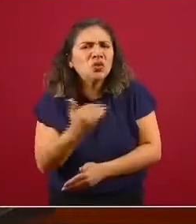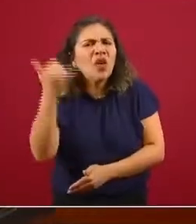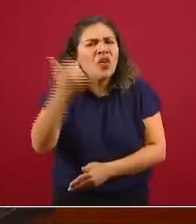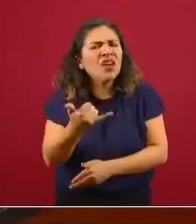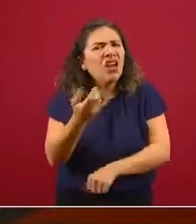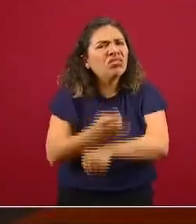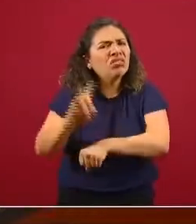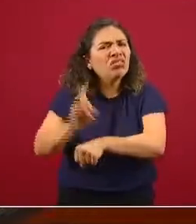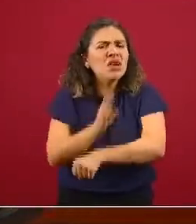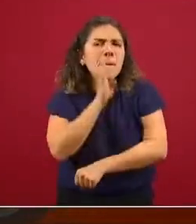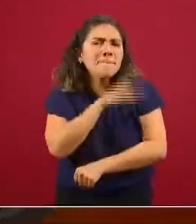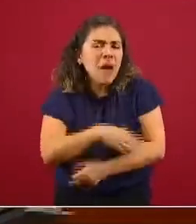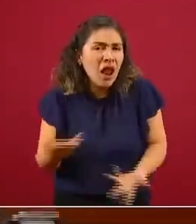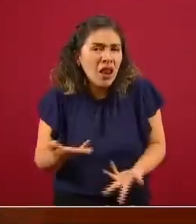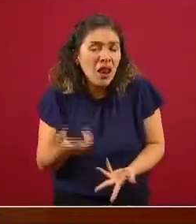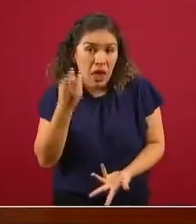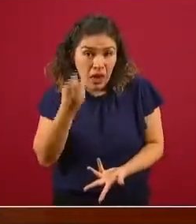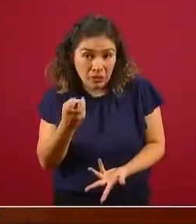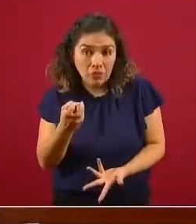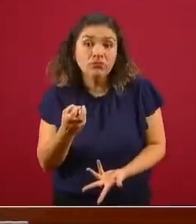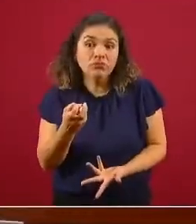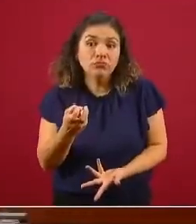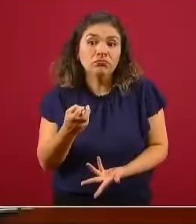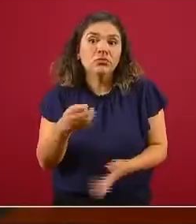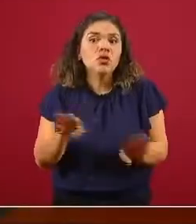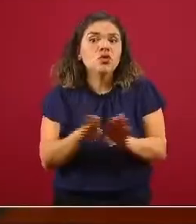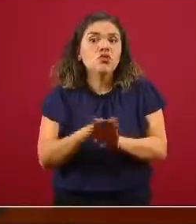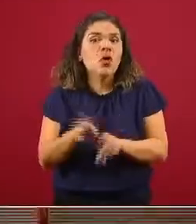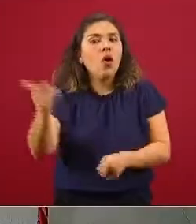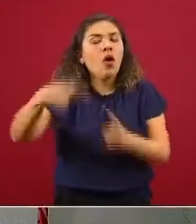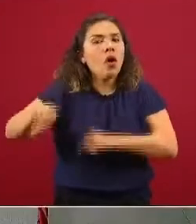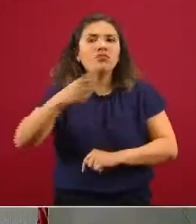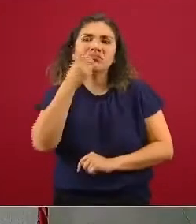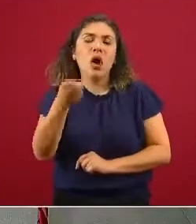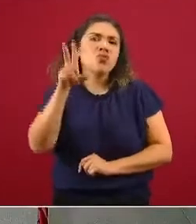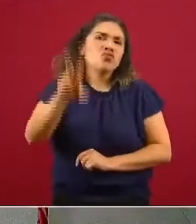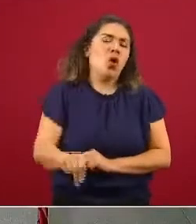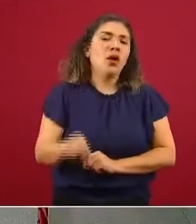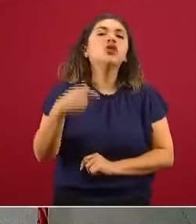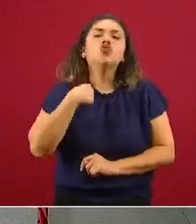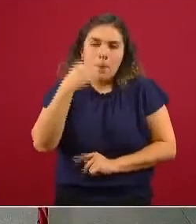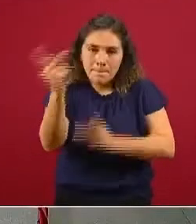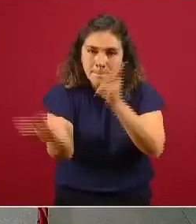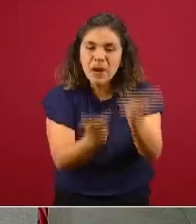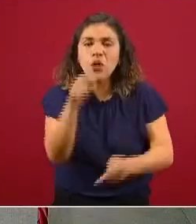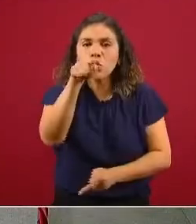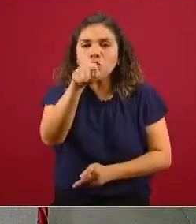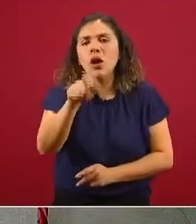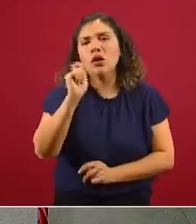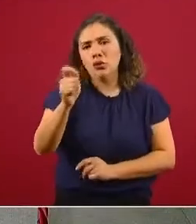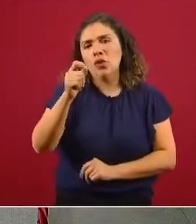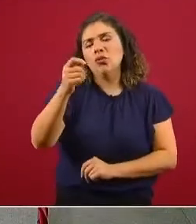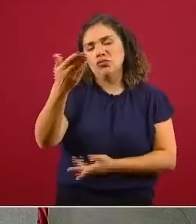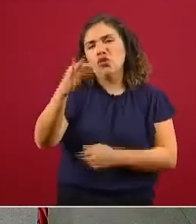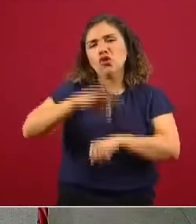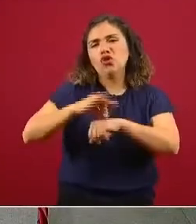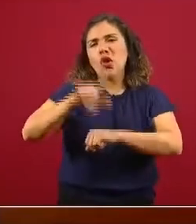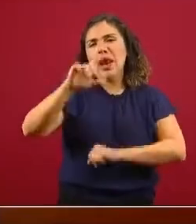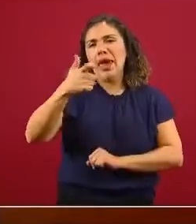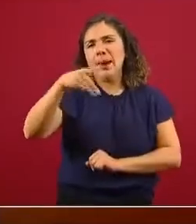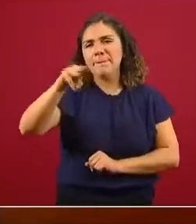adulteración. Por lo que obviamente lo rehusaron. Yo quiero preguntarle, el doctor